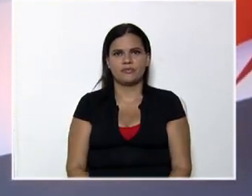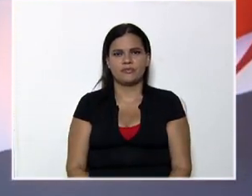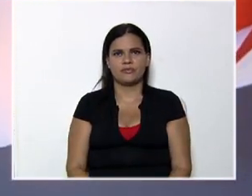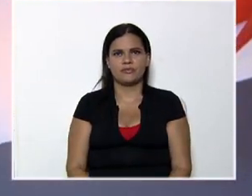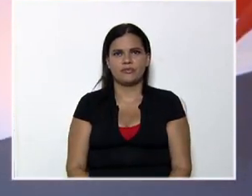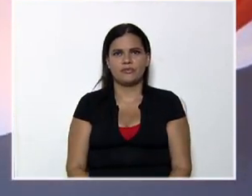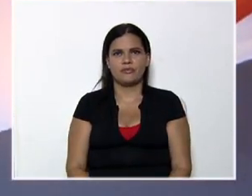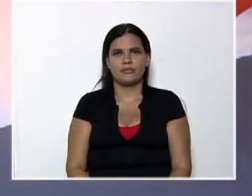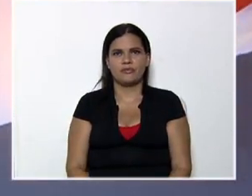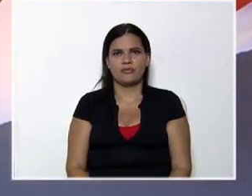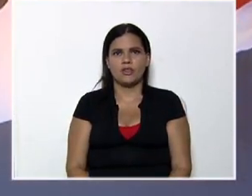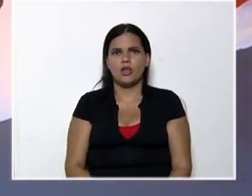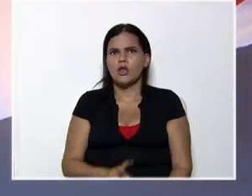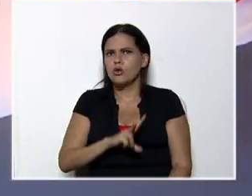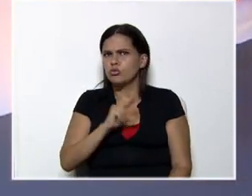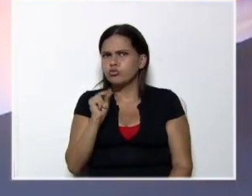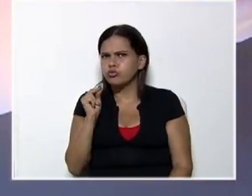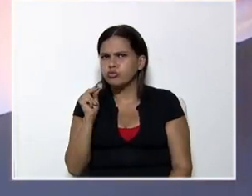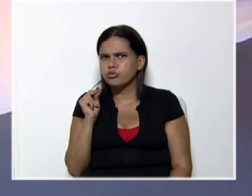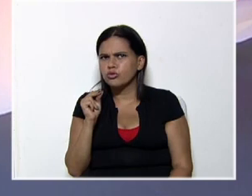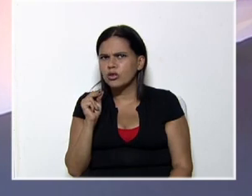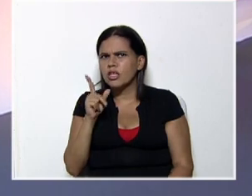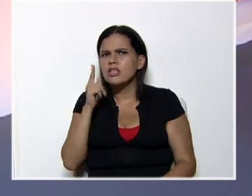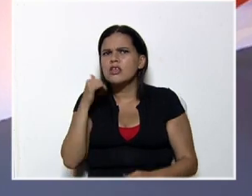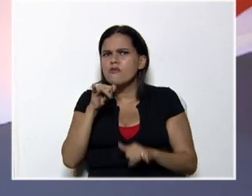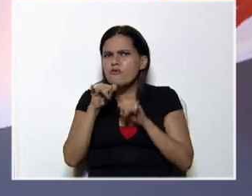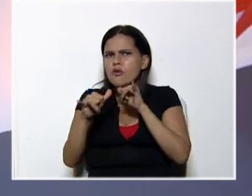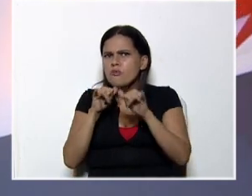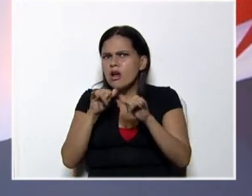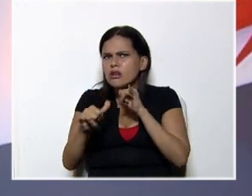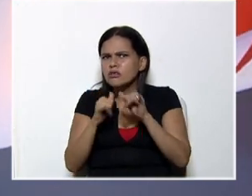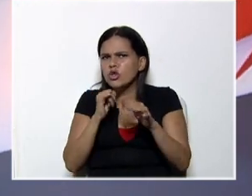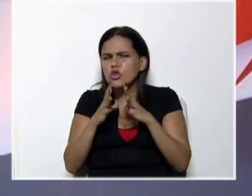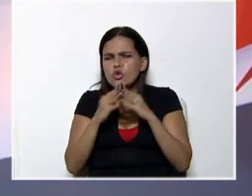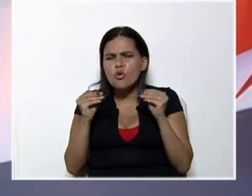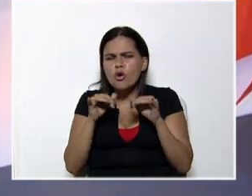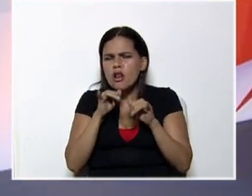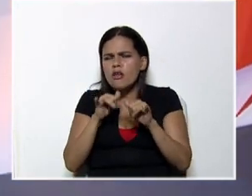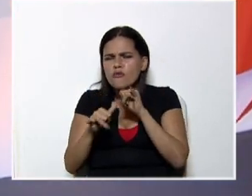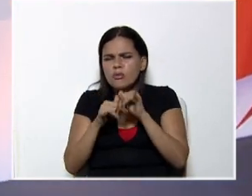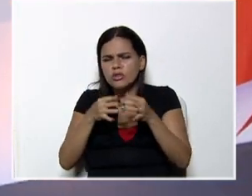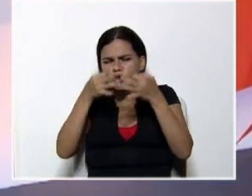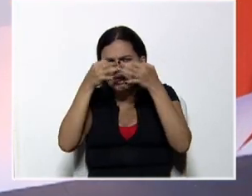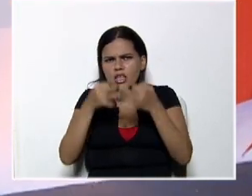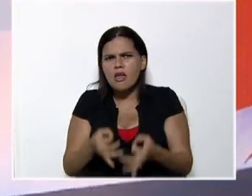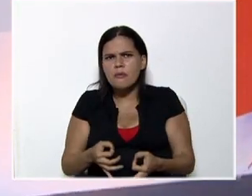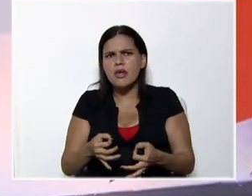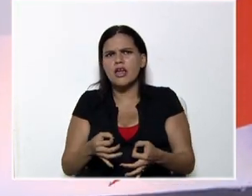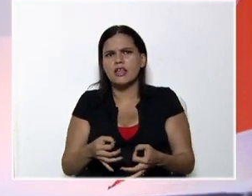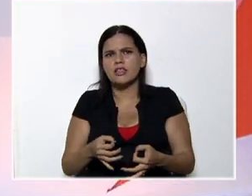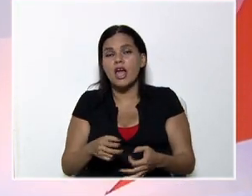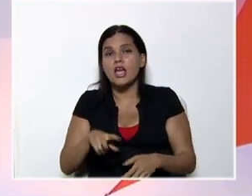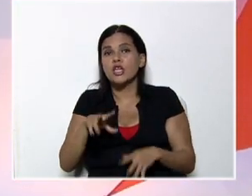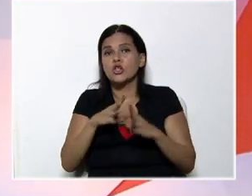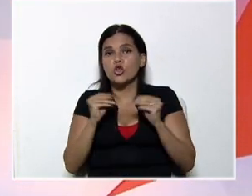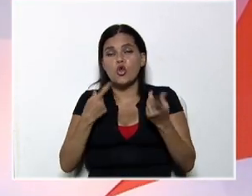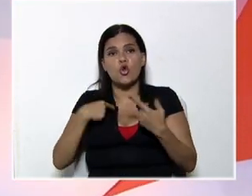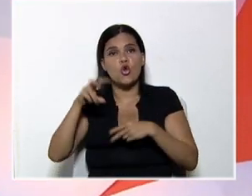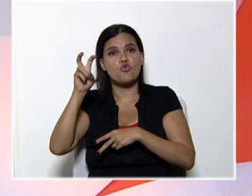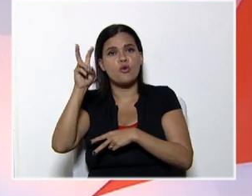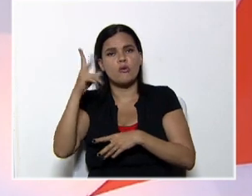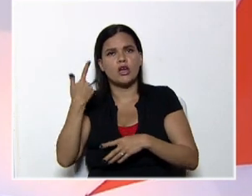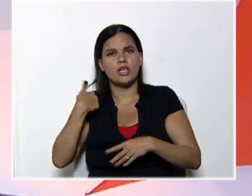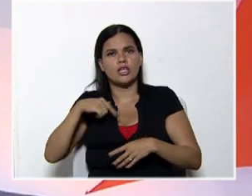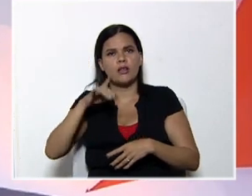cadafamiliaunescuela.me.gov.be. No se dejen engañar, manténganse informados de toda la verídica información y las buenas nuevas que tenemos